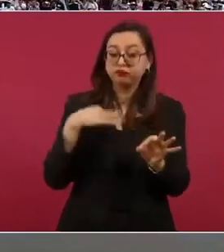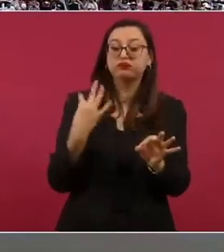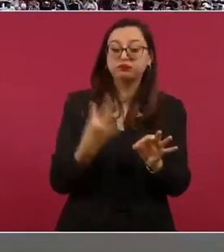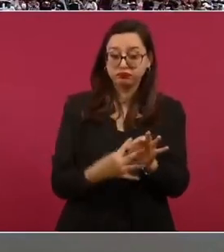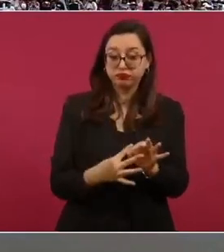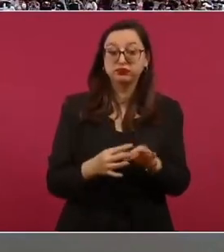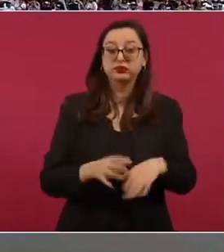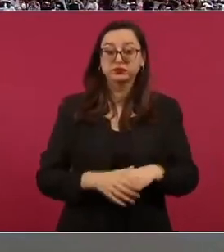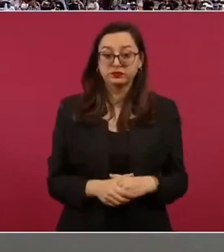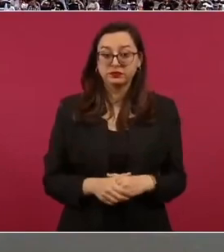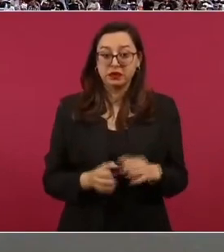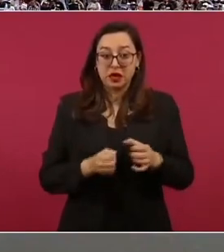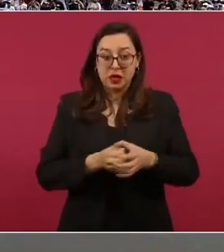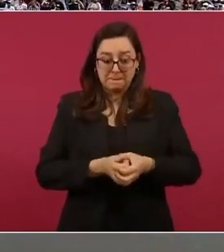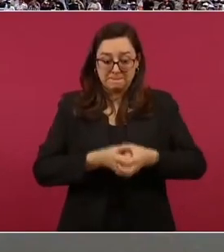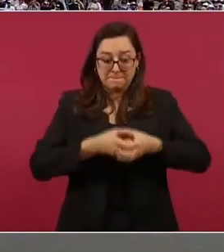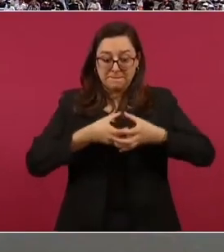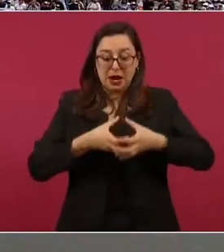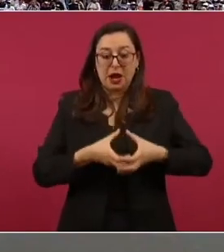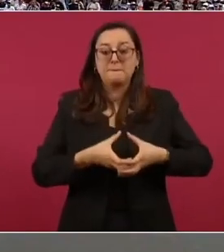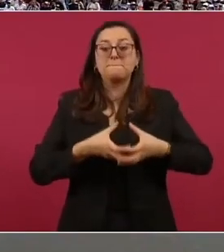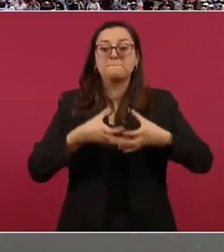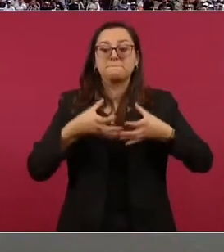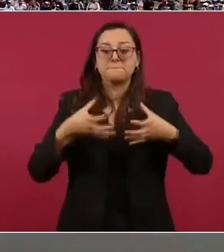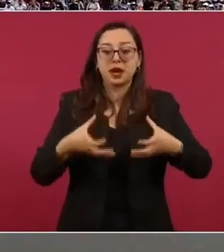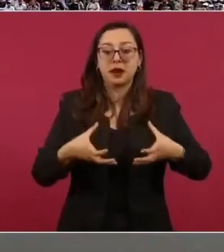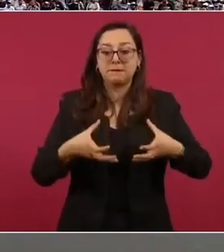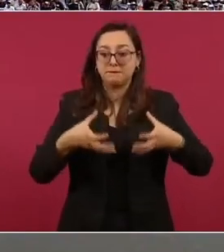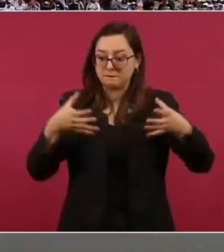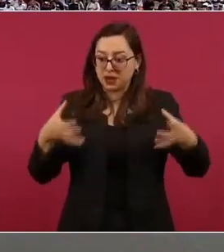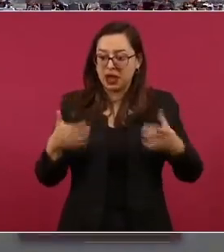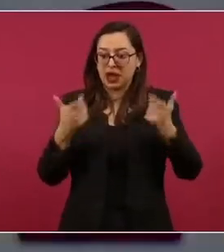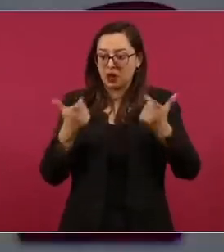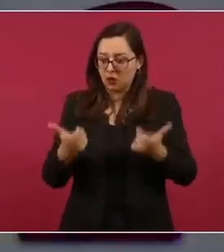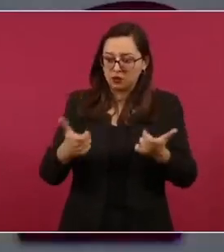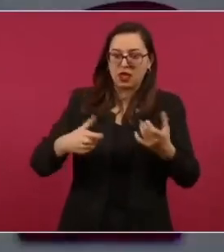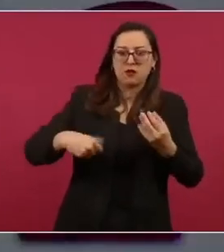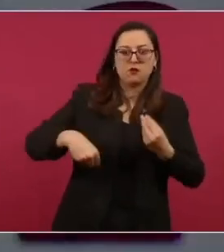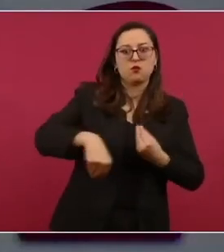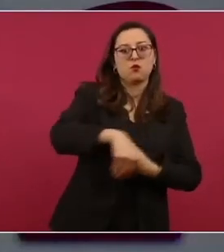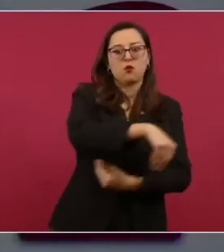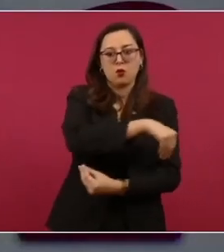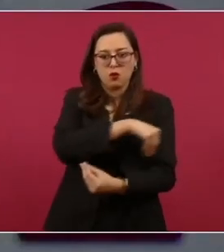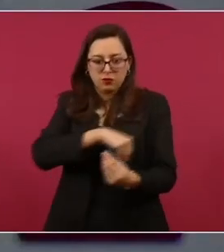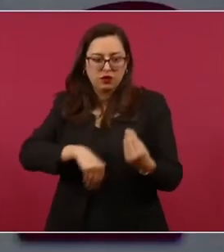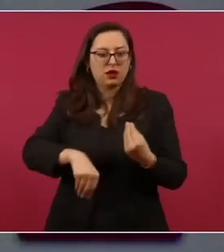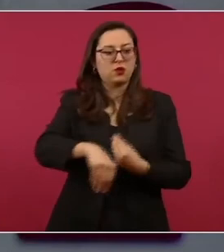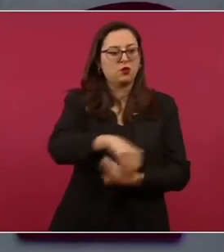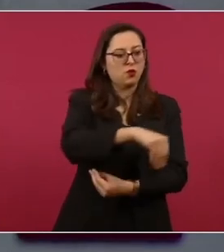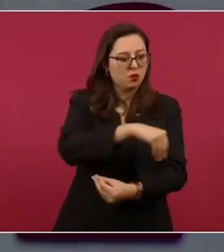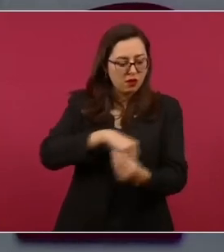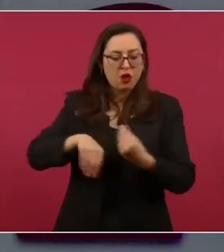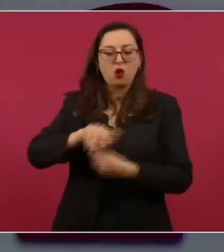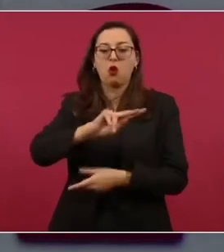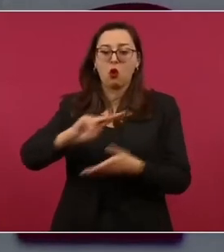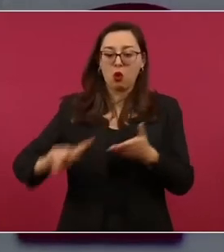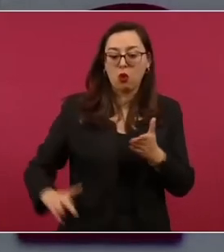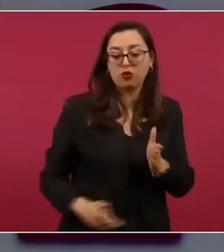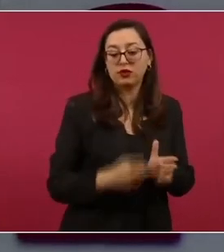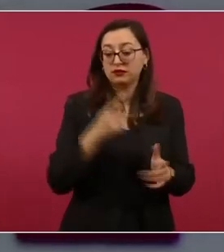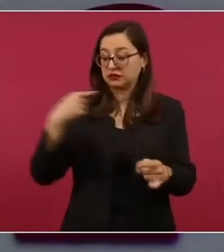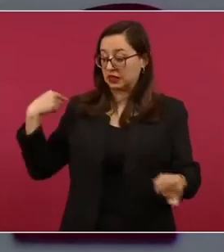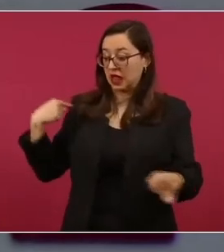está creciendo de nuevo la economía. Este año